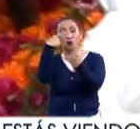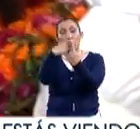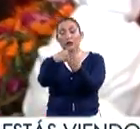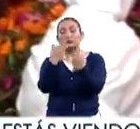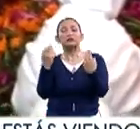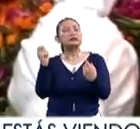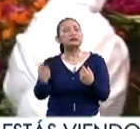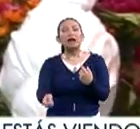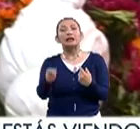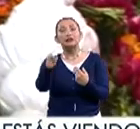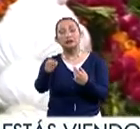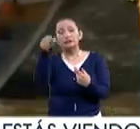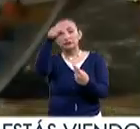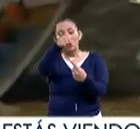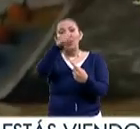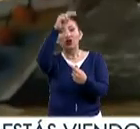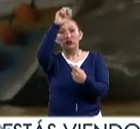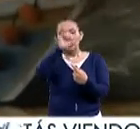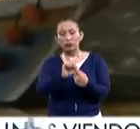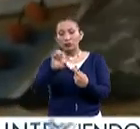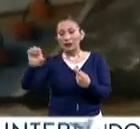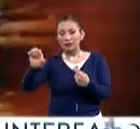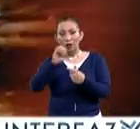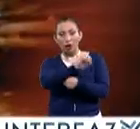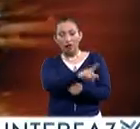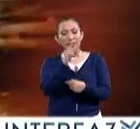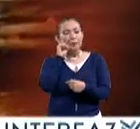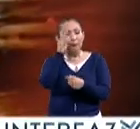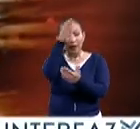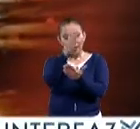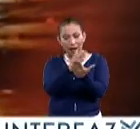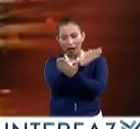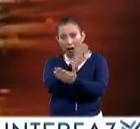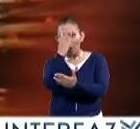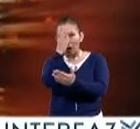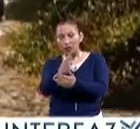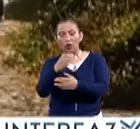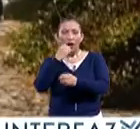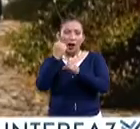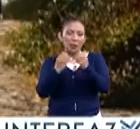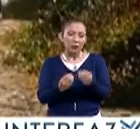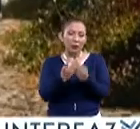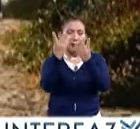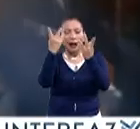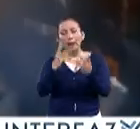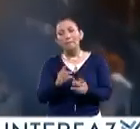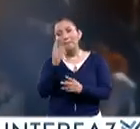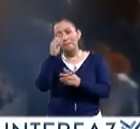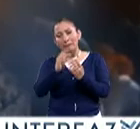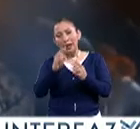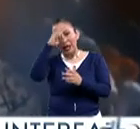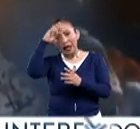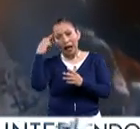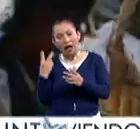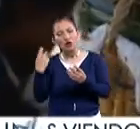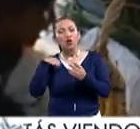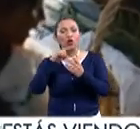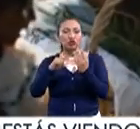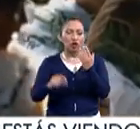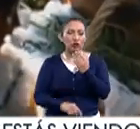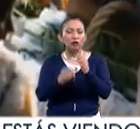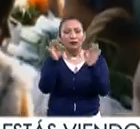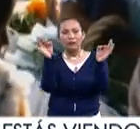en representación de los puntos cardinales y el cuadrante que divide las 4 estaciones del año, utilizada también por muchos